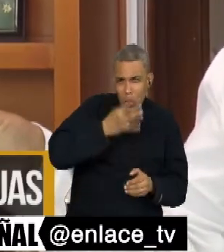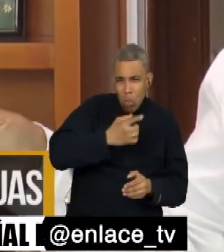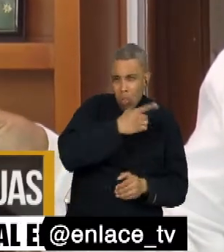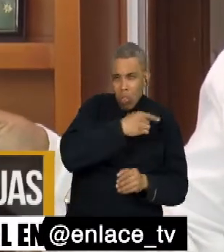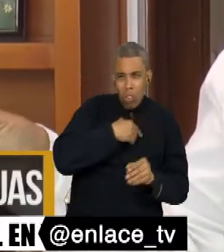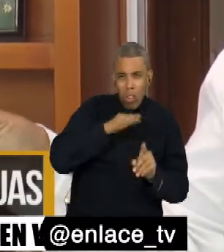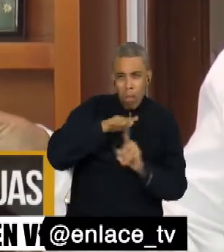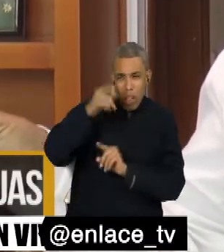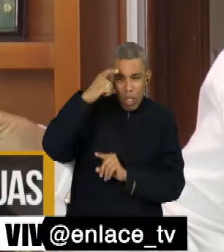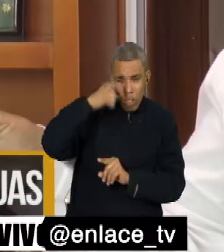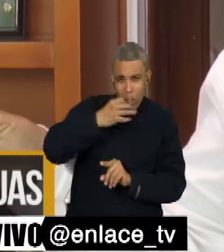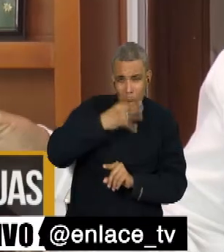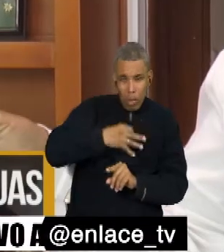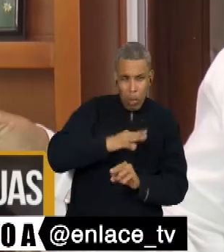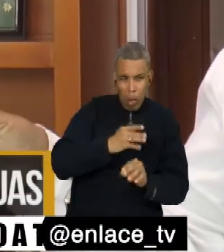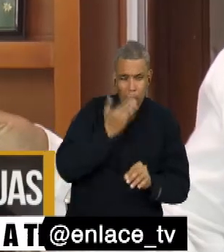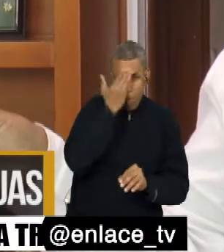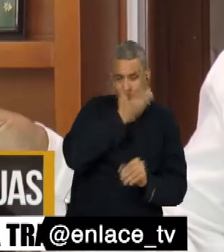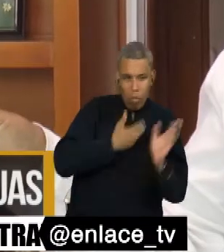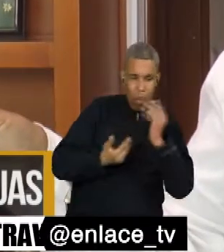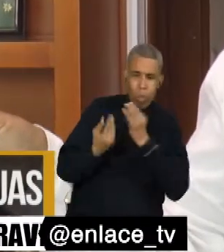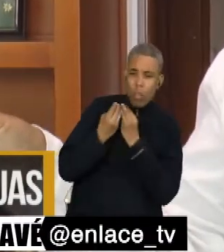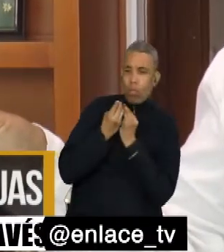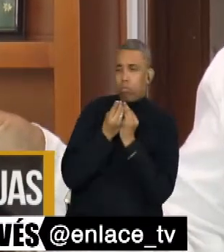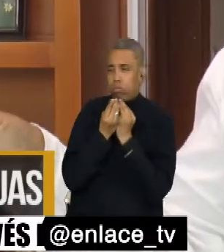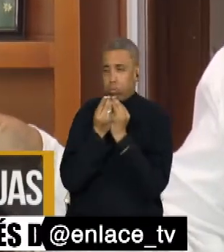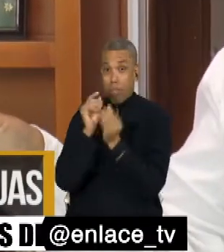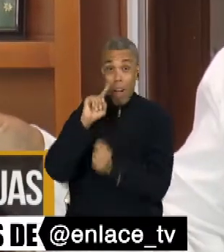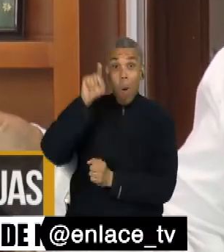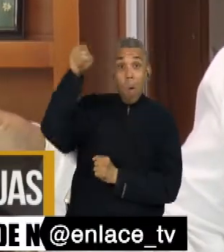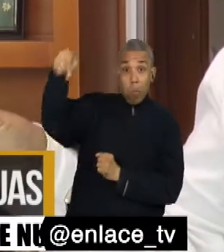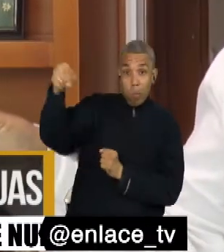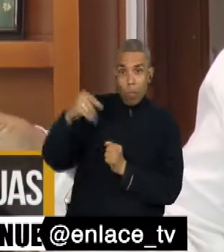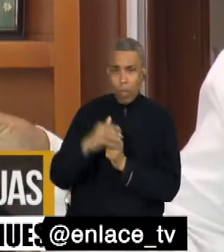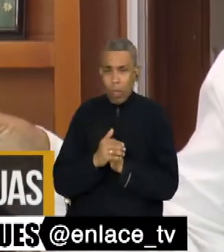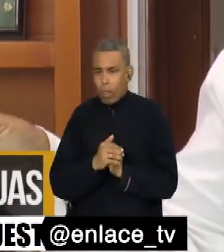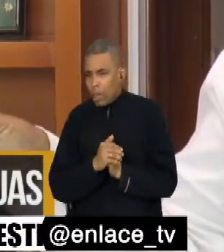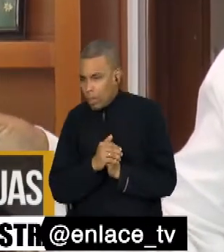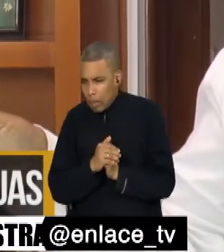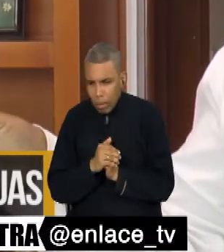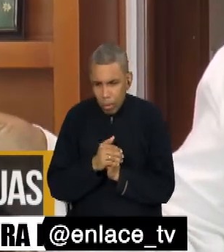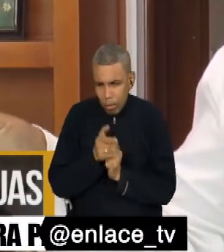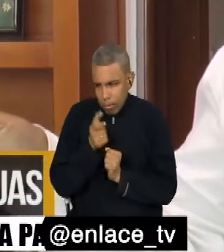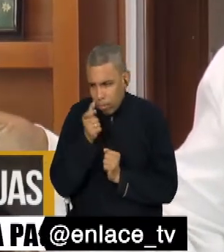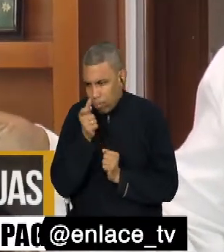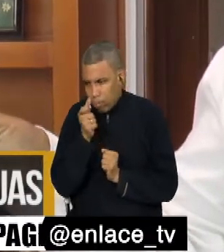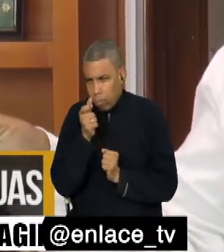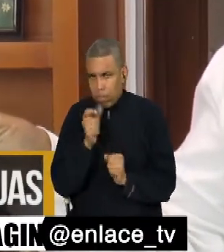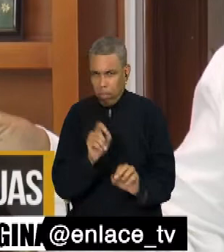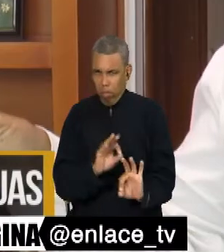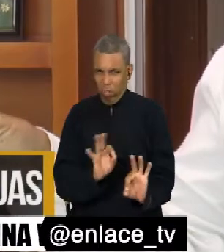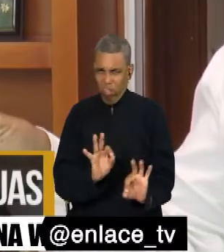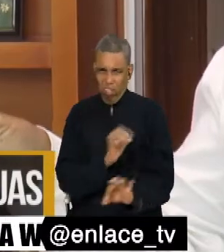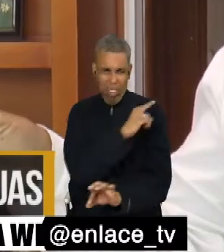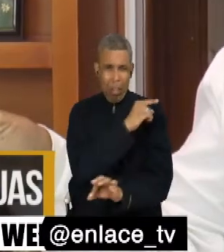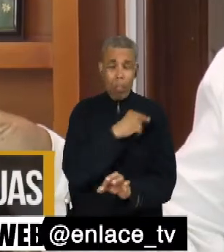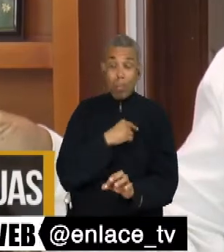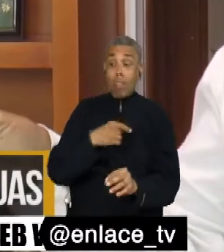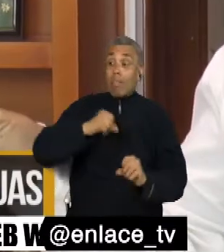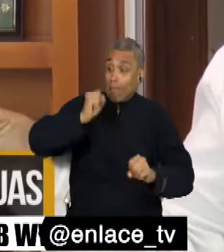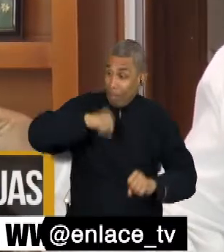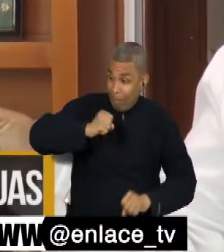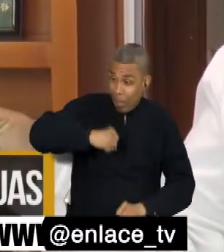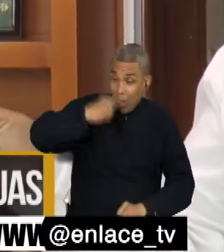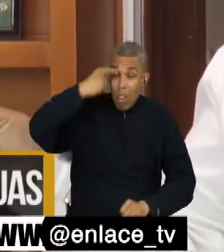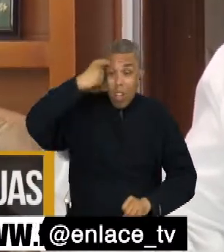Unipaz y toda la Ciénaga y la Boca Toma, y efectivamente no existe todavía ningún tipo de